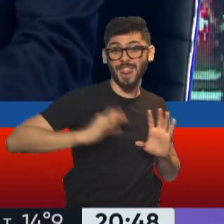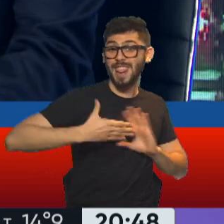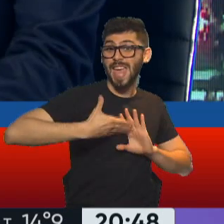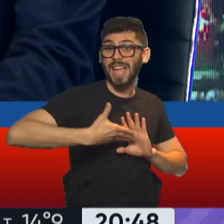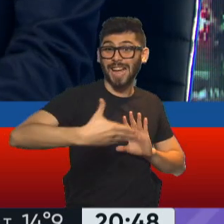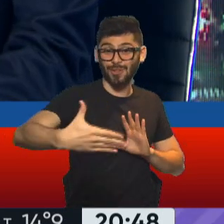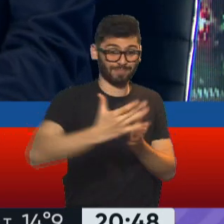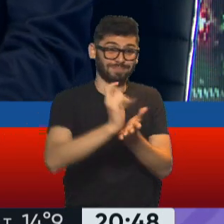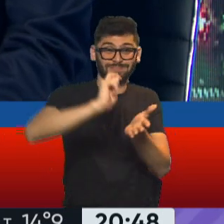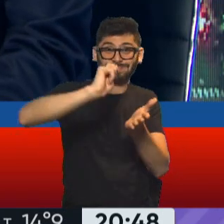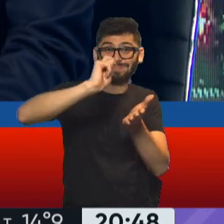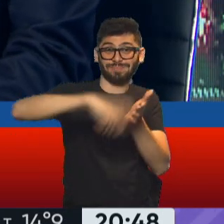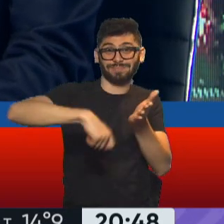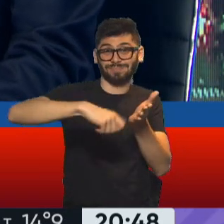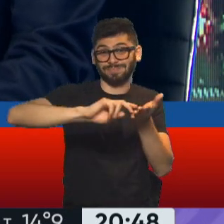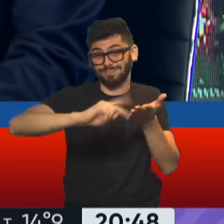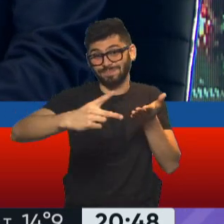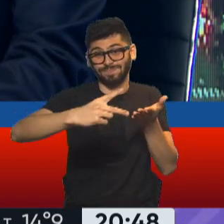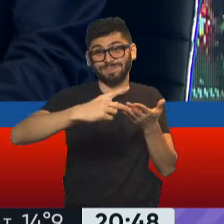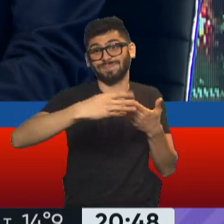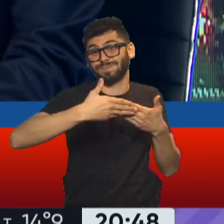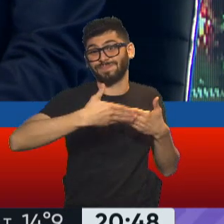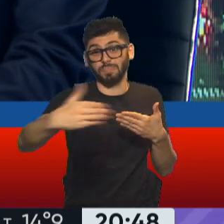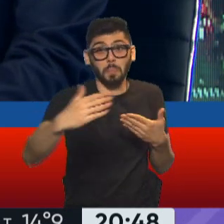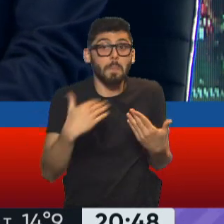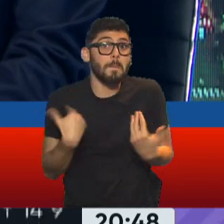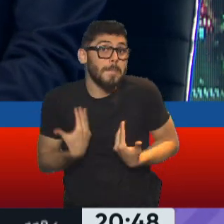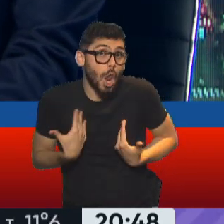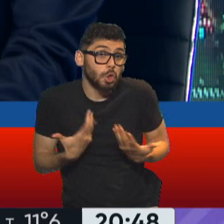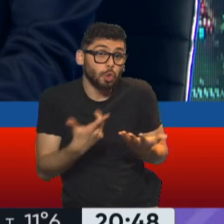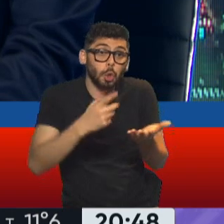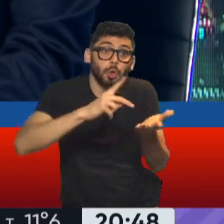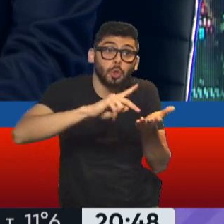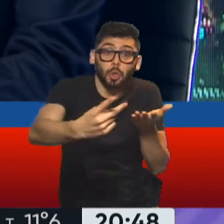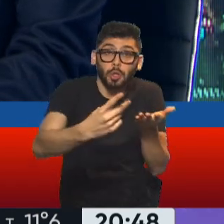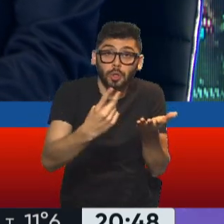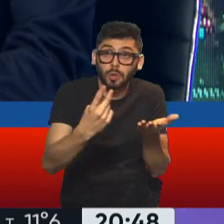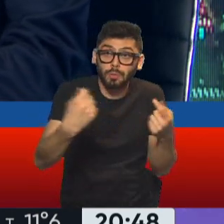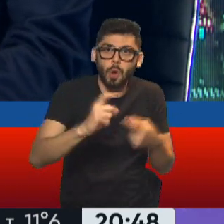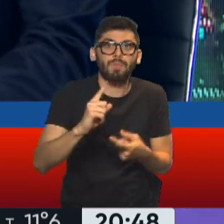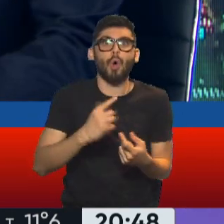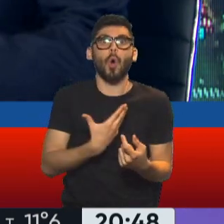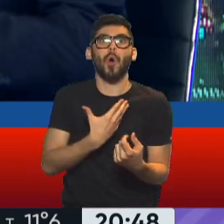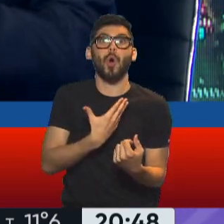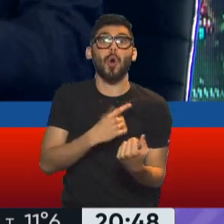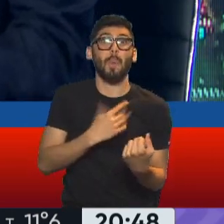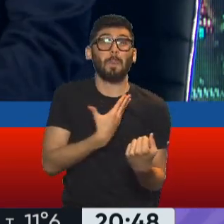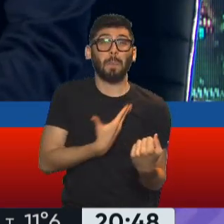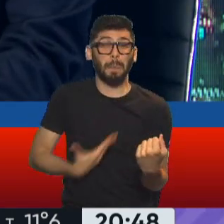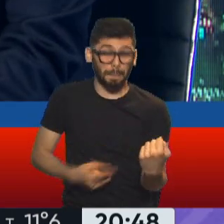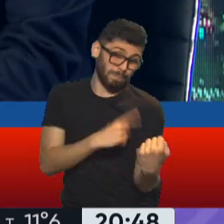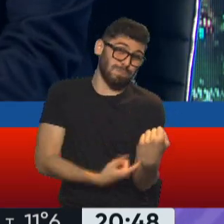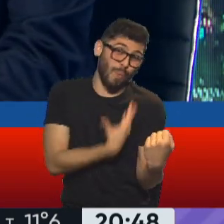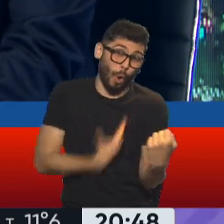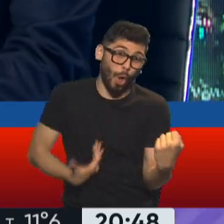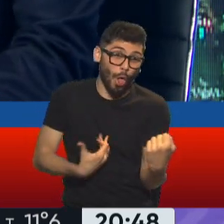habiéndole prorrogado para nosotros, a nuestra consideración, de manera ilegítima esa concesión, no era una atribución del Poder Ejecutivo, Felicitas, prorrogar